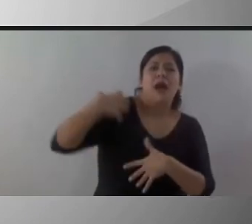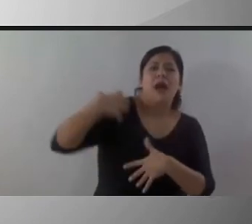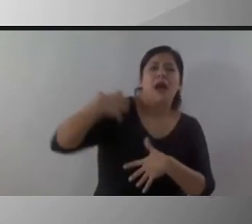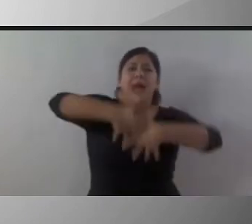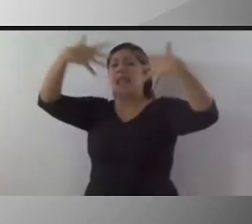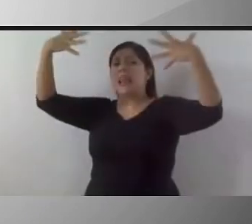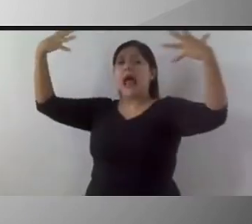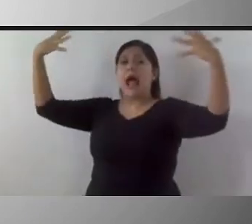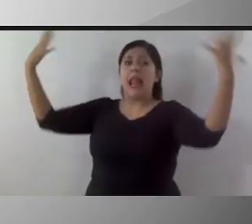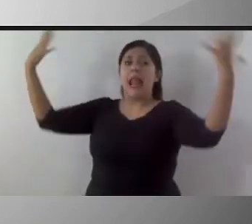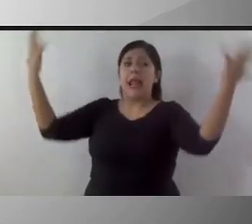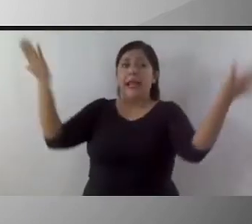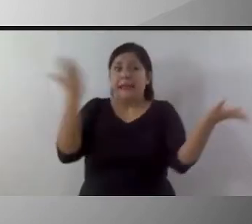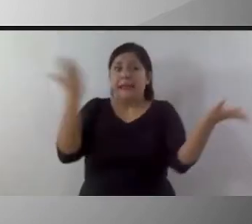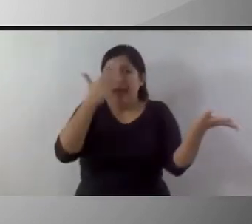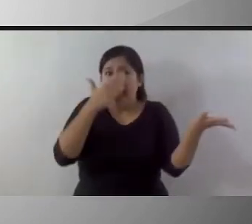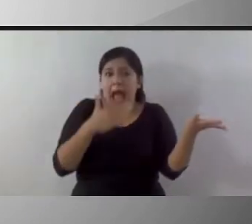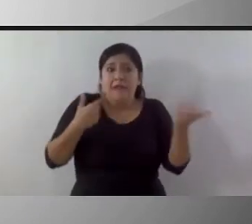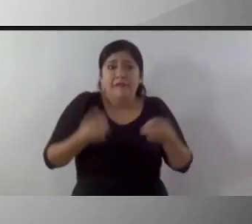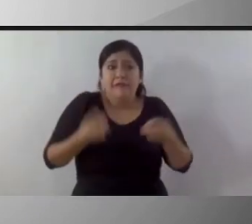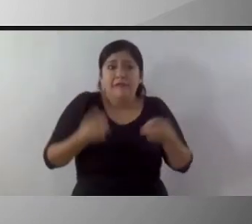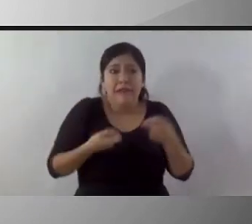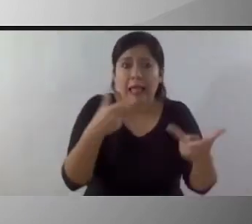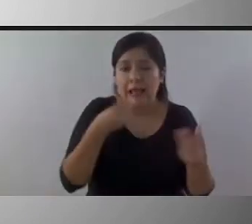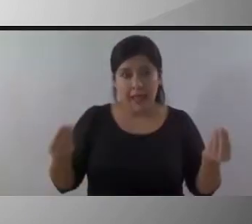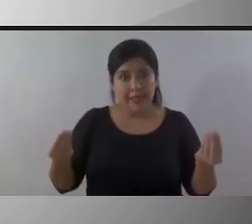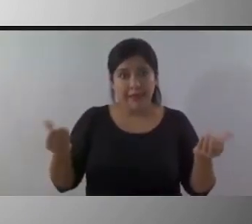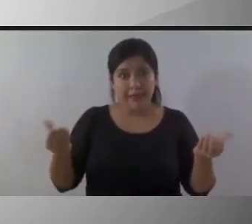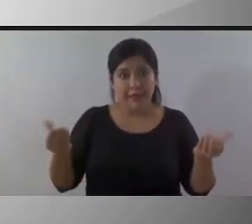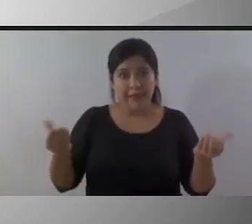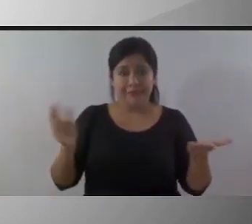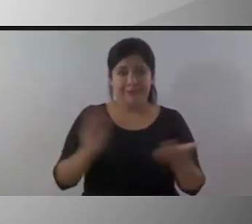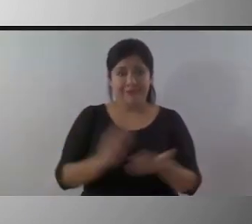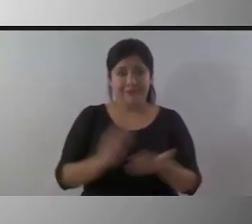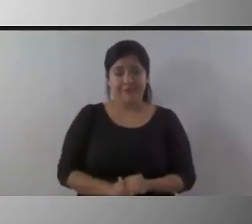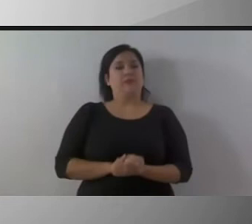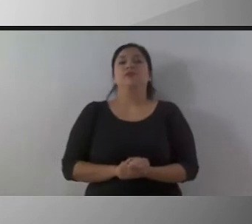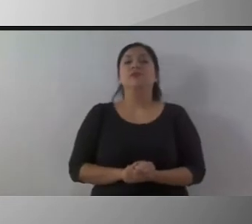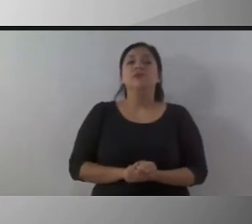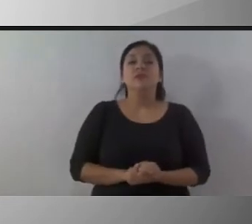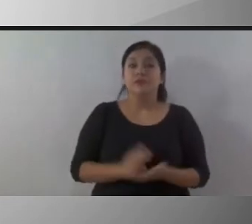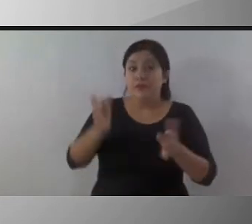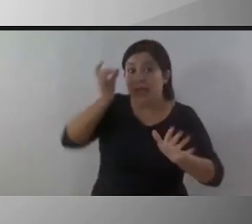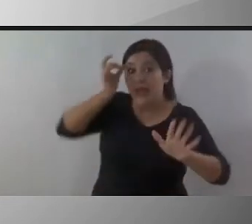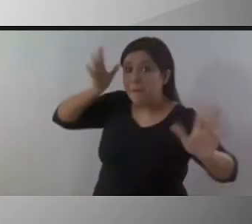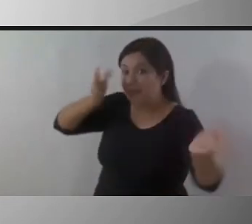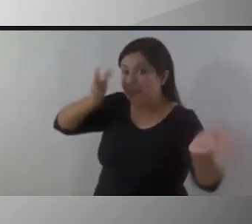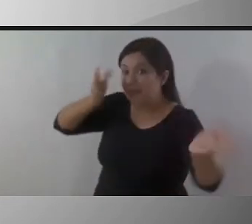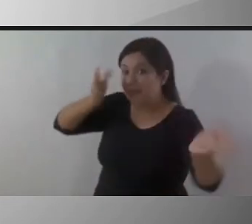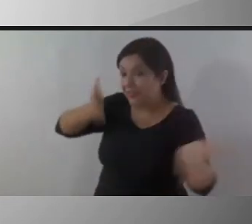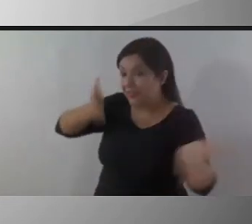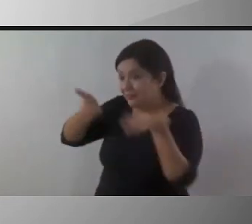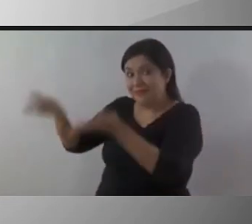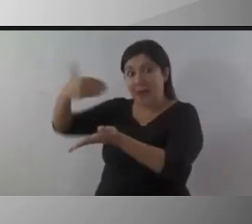final terminan por no beneficiar a nadie. Perdón, y le cedo la palabra a Mauro